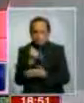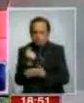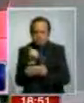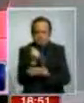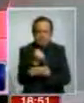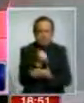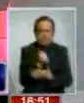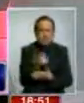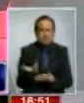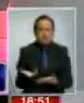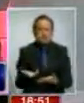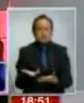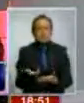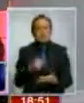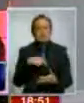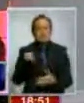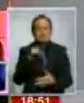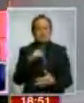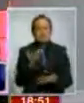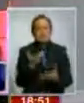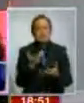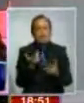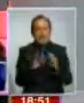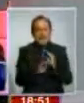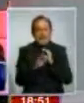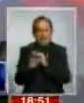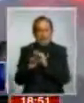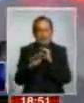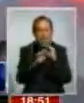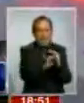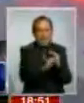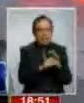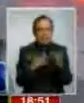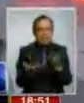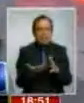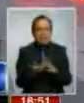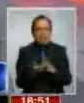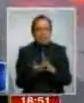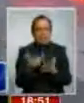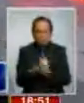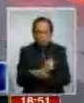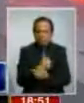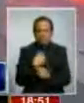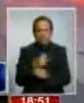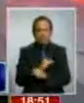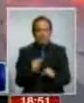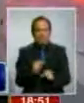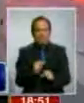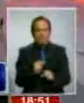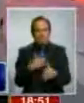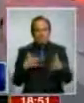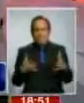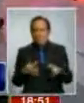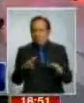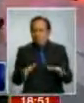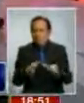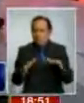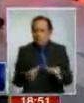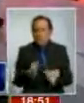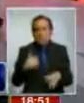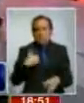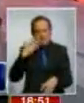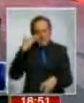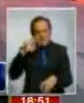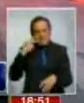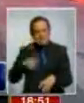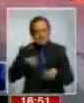que llaman el back office los gringos, el respaldo del trabajo de los parlamentarios. No lo conseguí. Y yo creo que el sistema republicano,